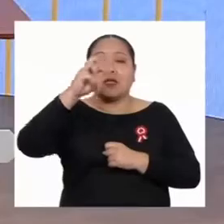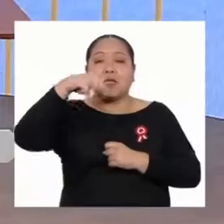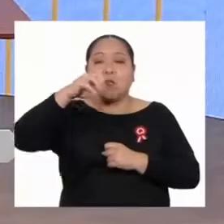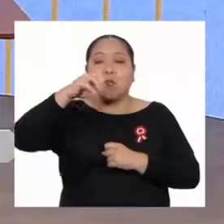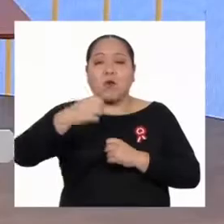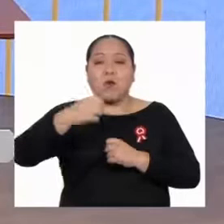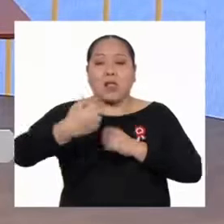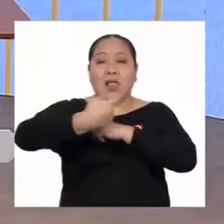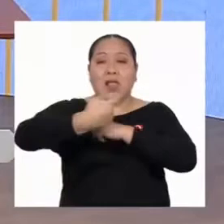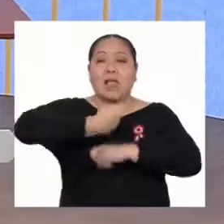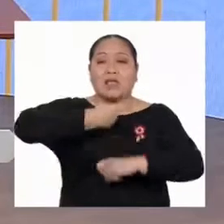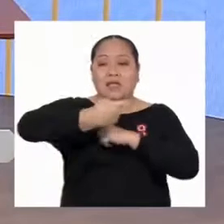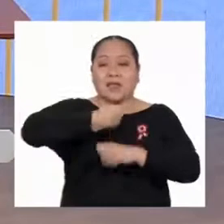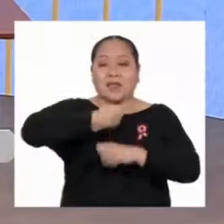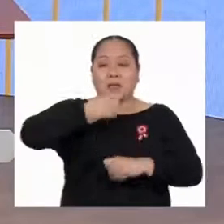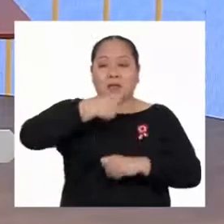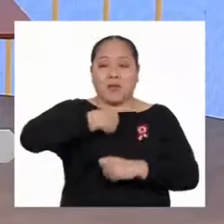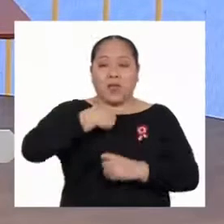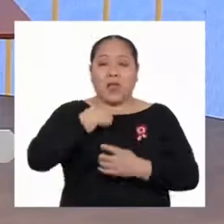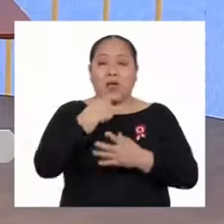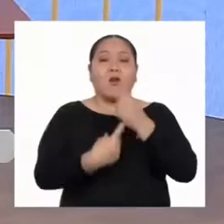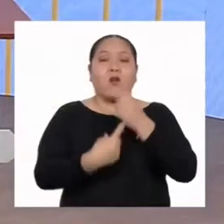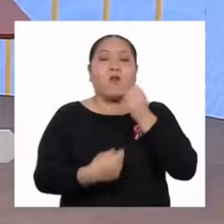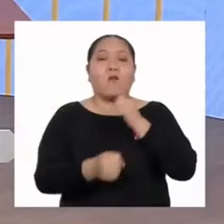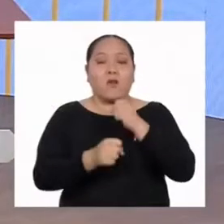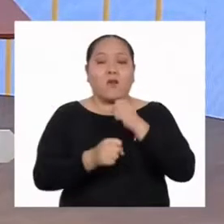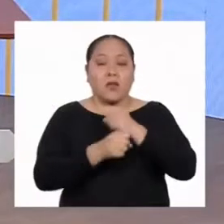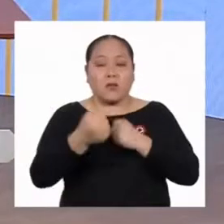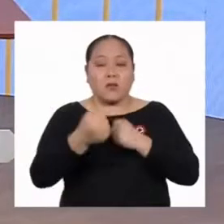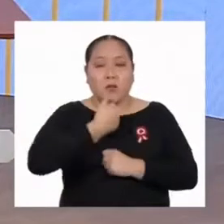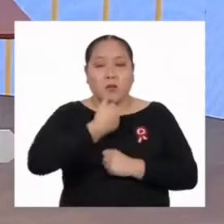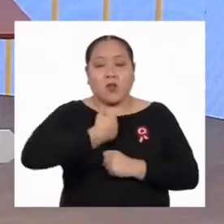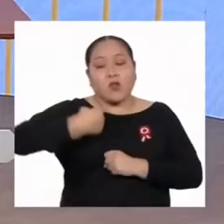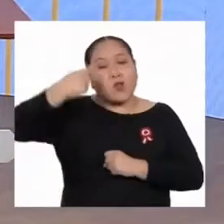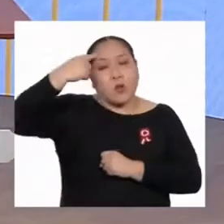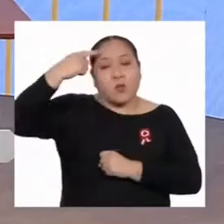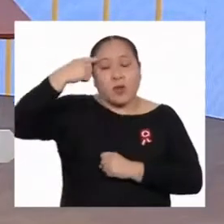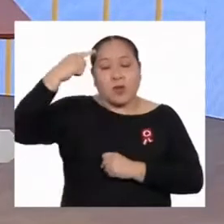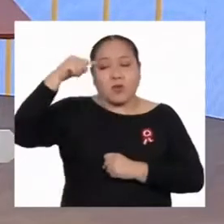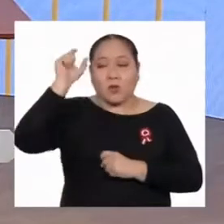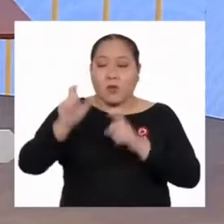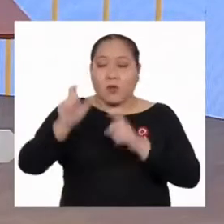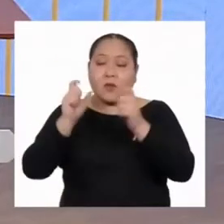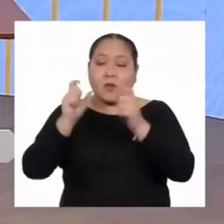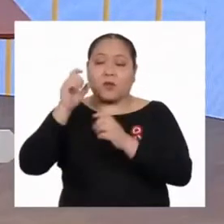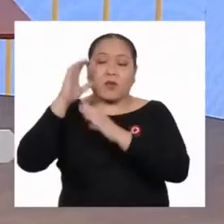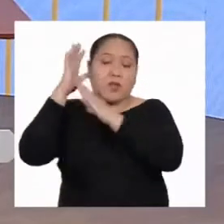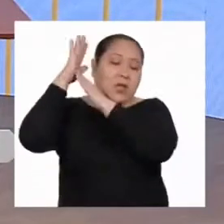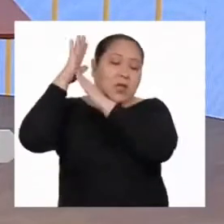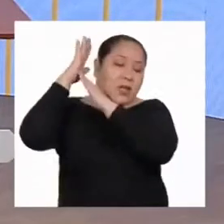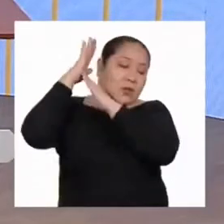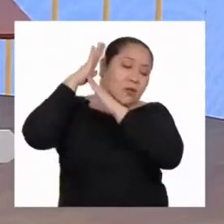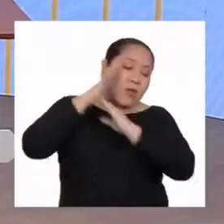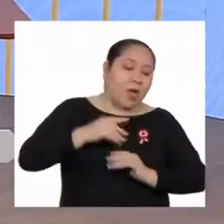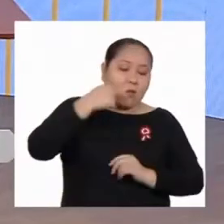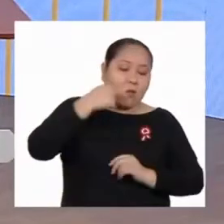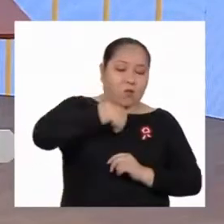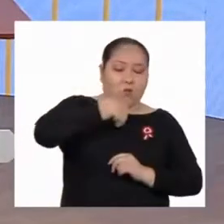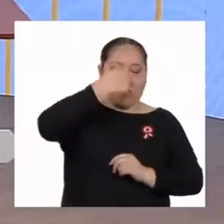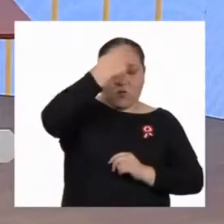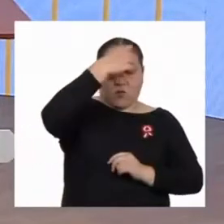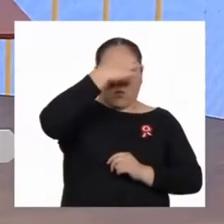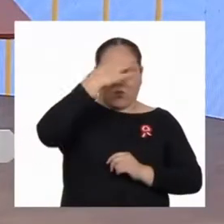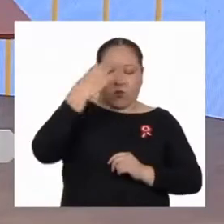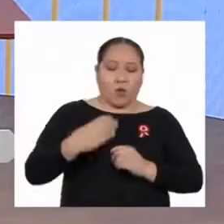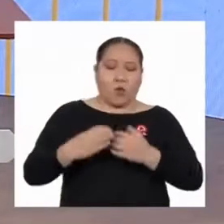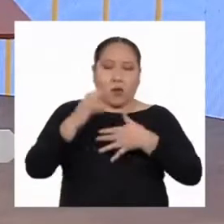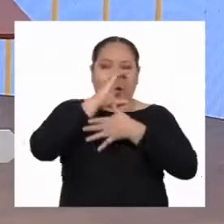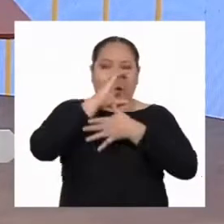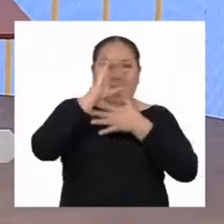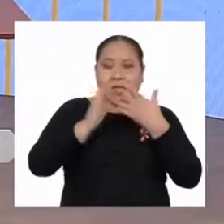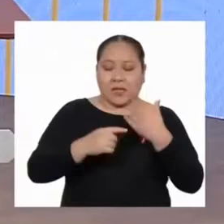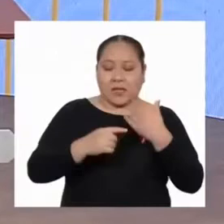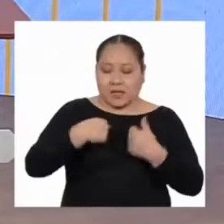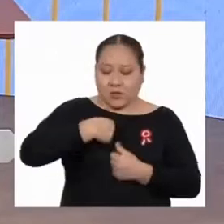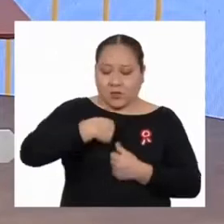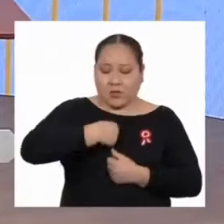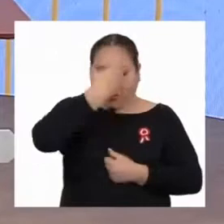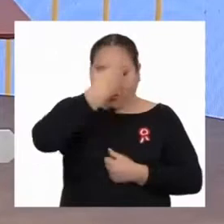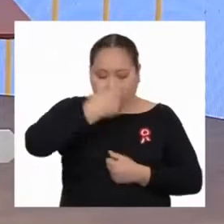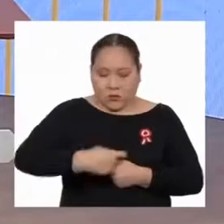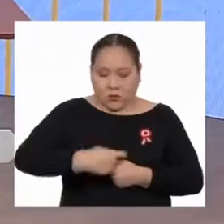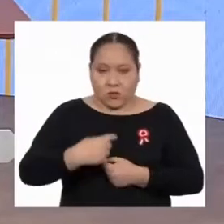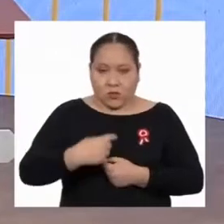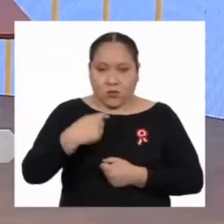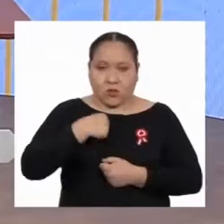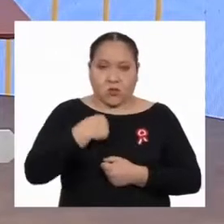mismo? Yo creo que cuando una persona es discriminada por sus características, por quién es,